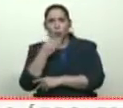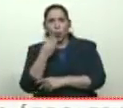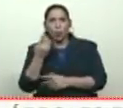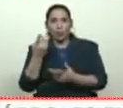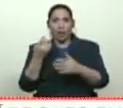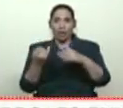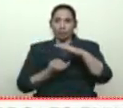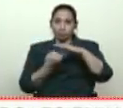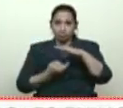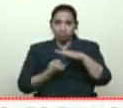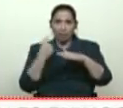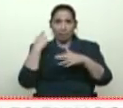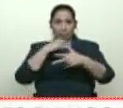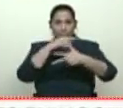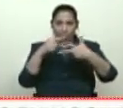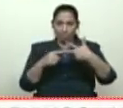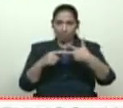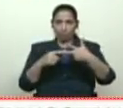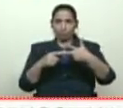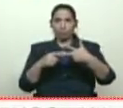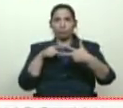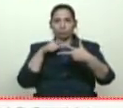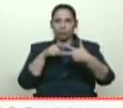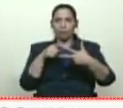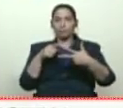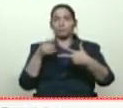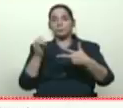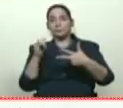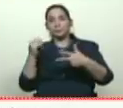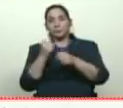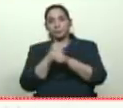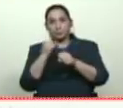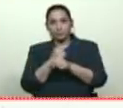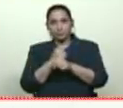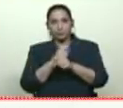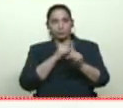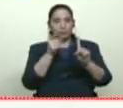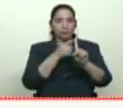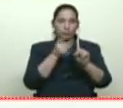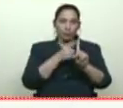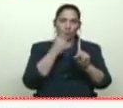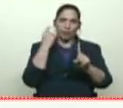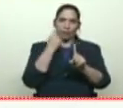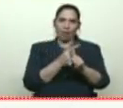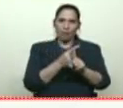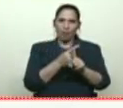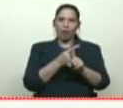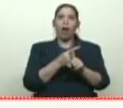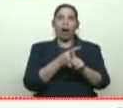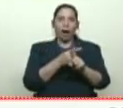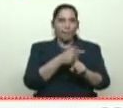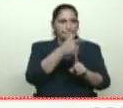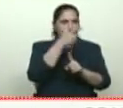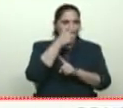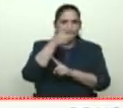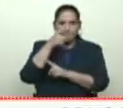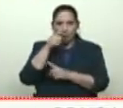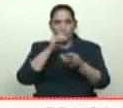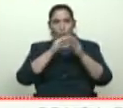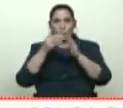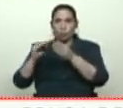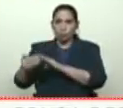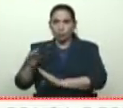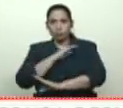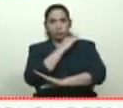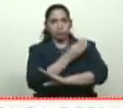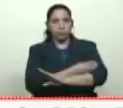misiones. Y esas son las 2 grandes líneas de trabajo. Una línea de contención en las comunidades vulnerables,